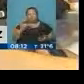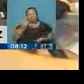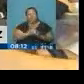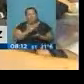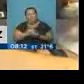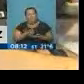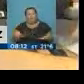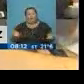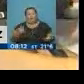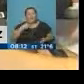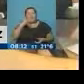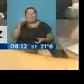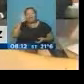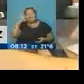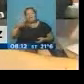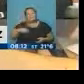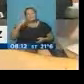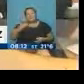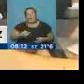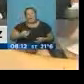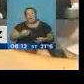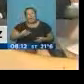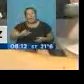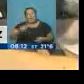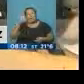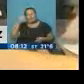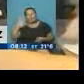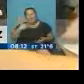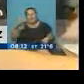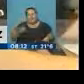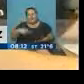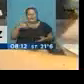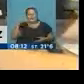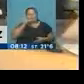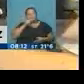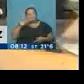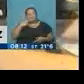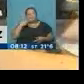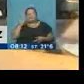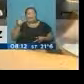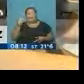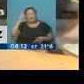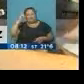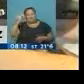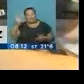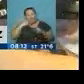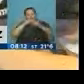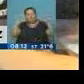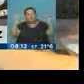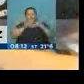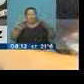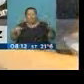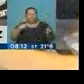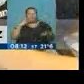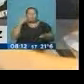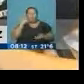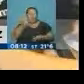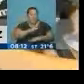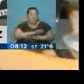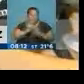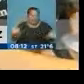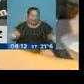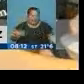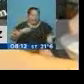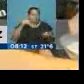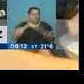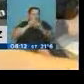tonto, alguien seguramente de los tantos más papistas que el Papa se ha cortado solo y puso esa cosa porque después no lo vi nunca más y